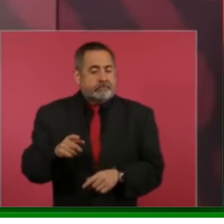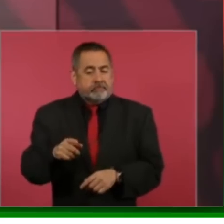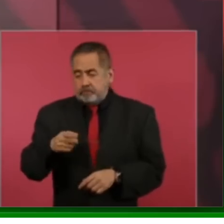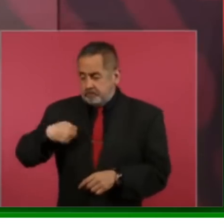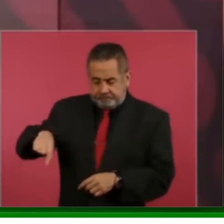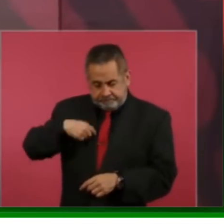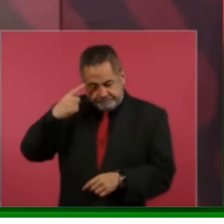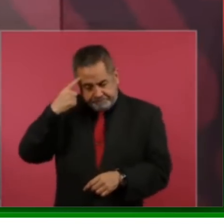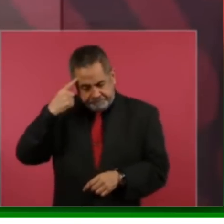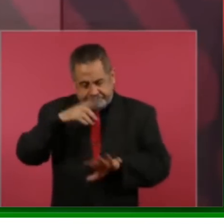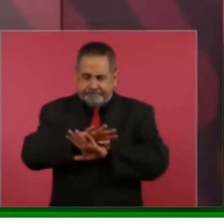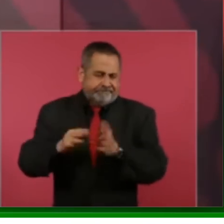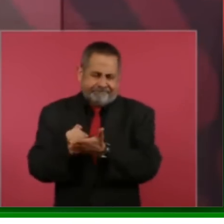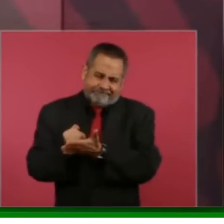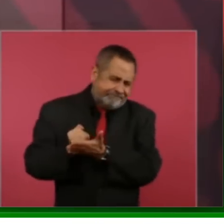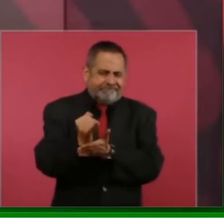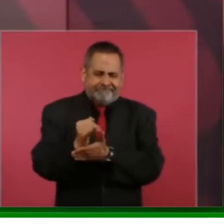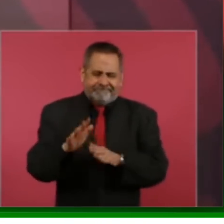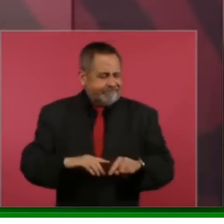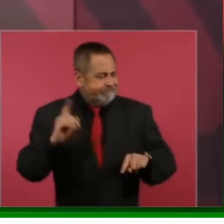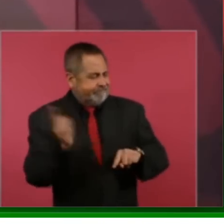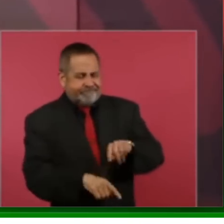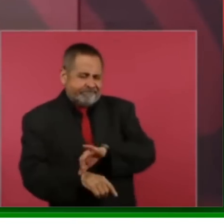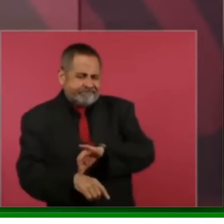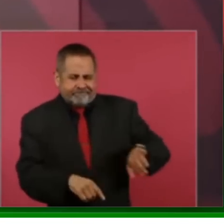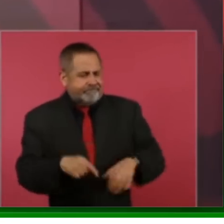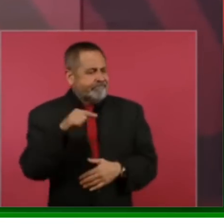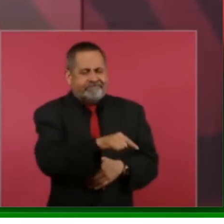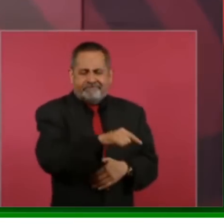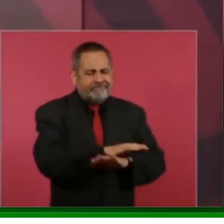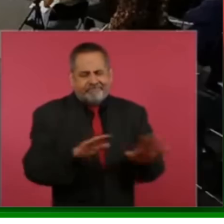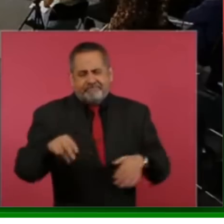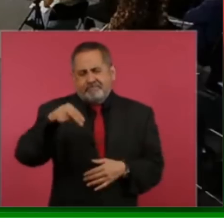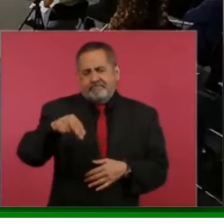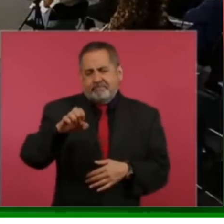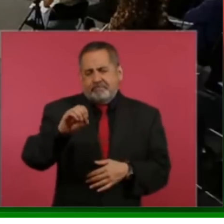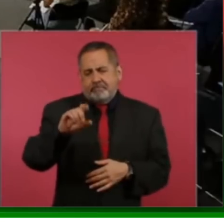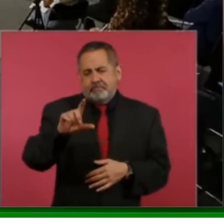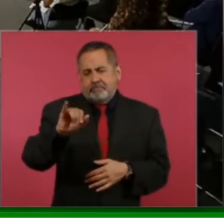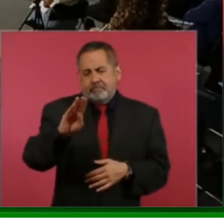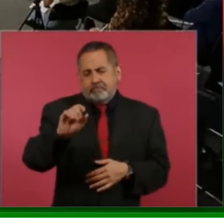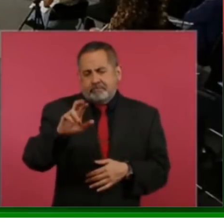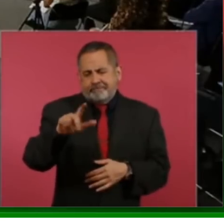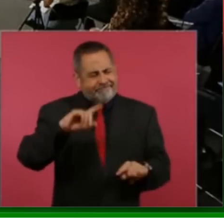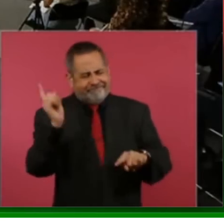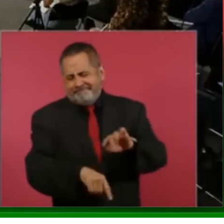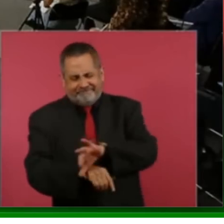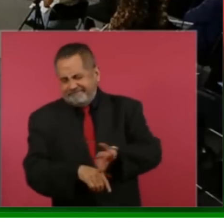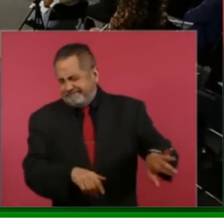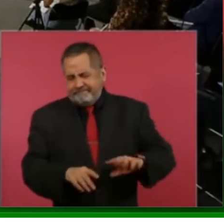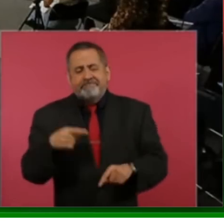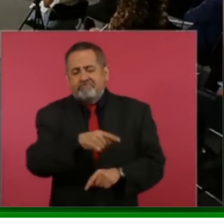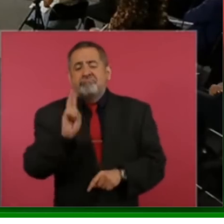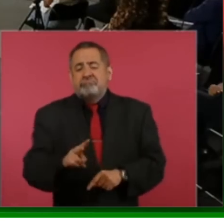decisión de ya hacer a un lado el llamado modelo neoliberal, que es una política de